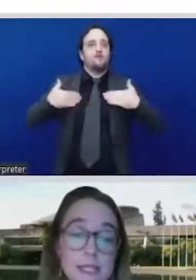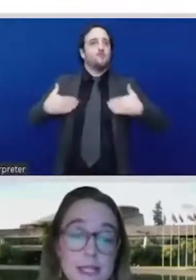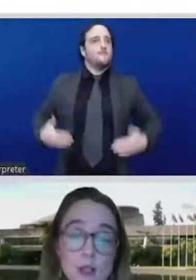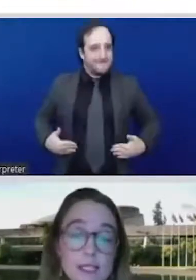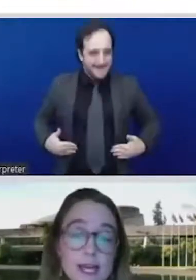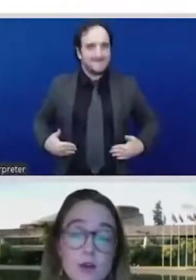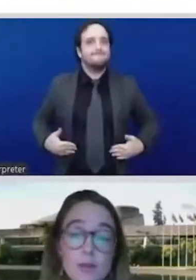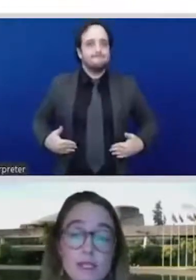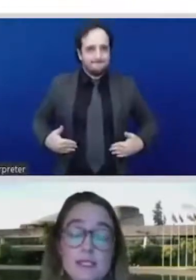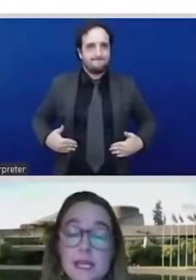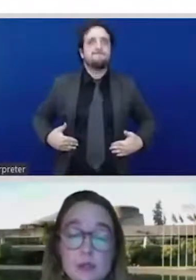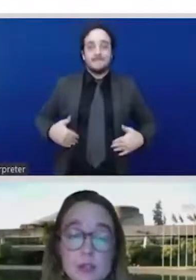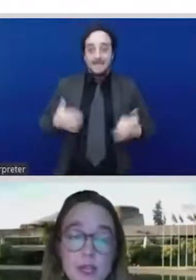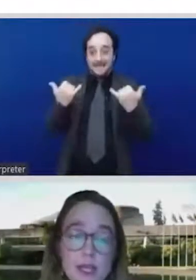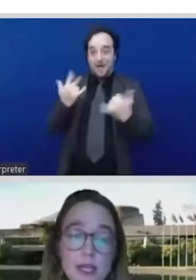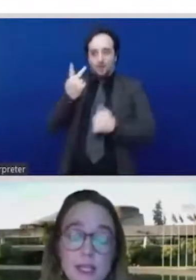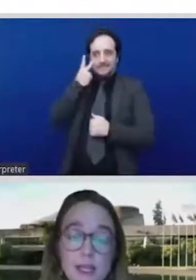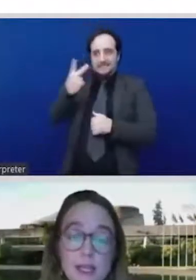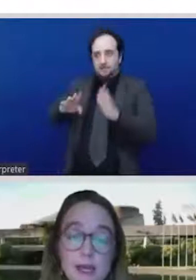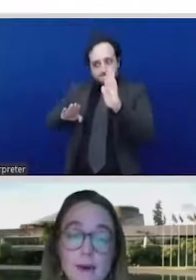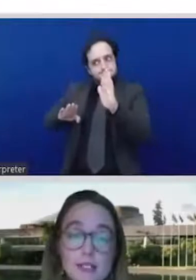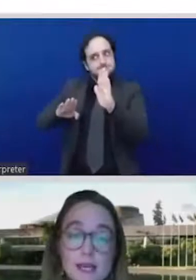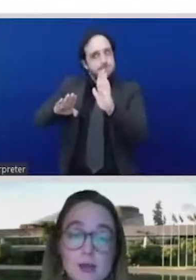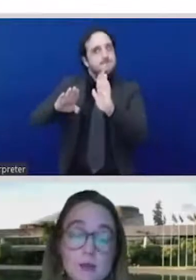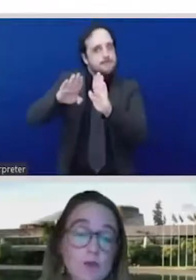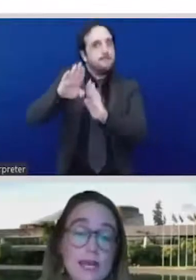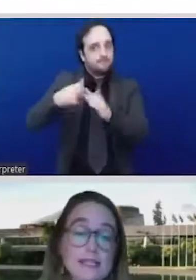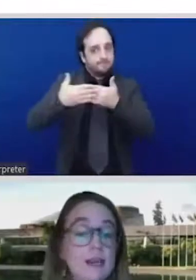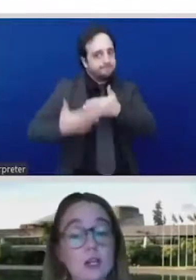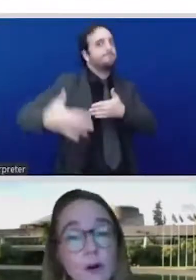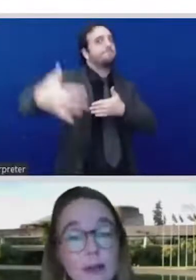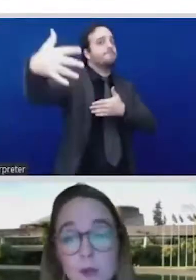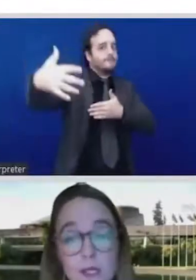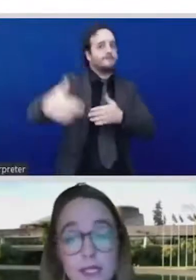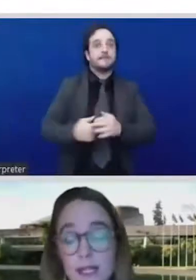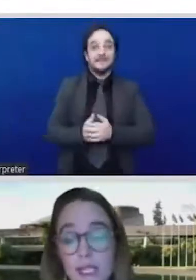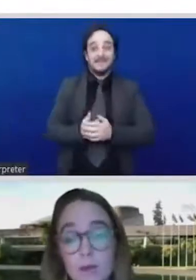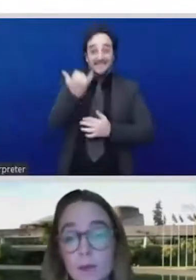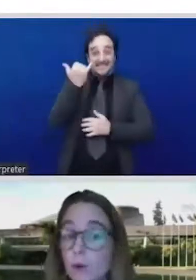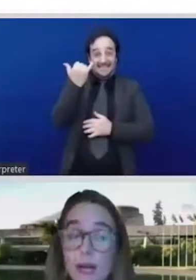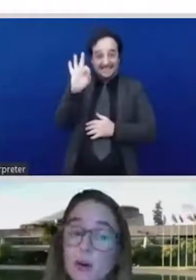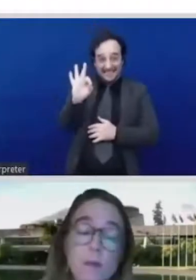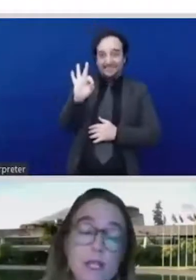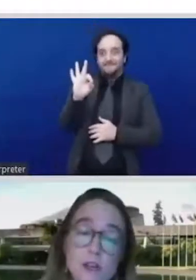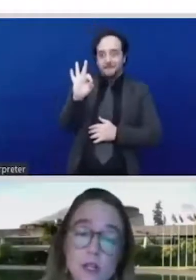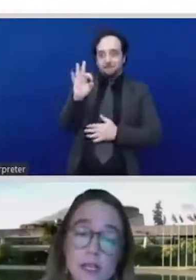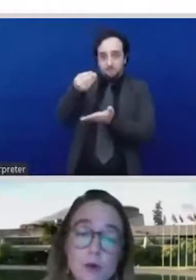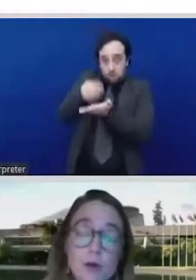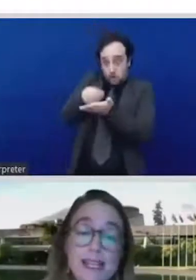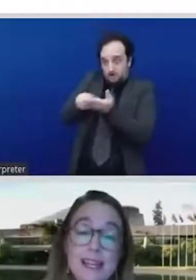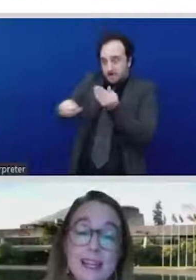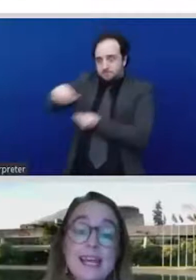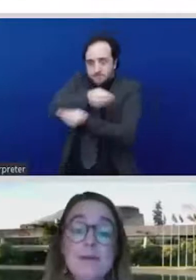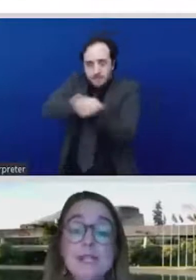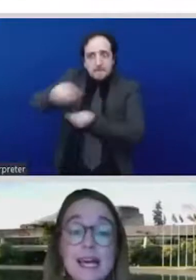interconectado, precisamos avanzar en una agenda renovada de multilateralismo, promover la cooperación regional y global,